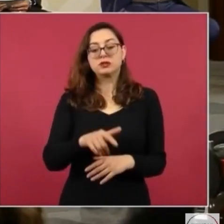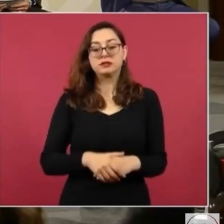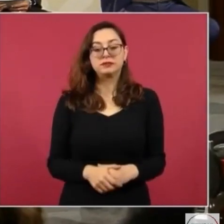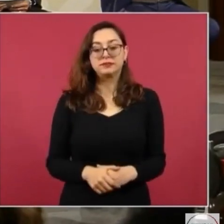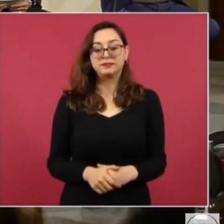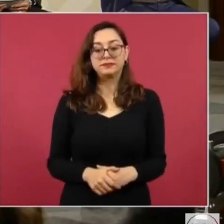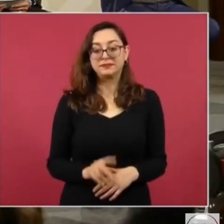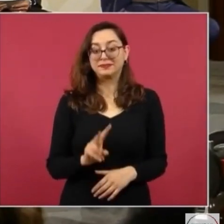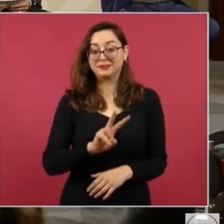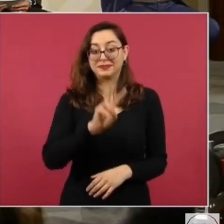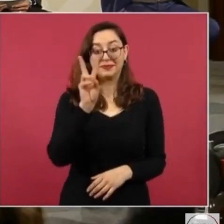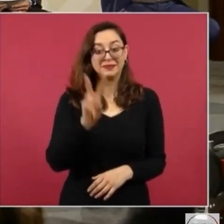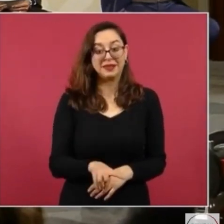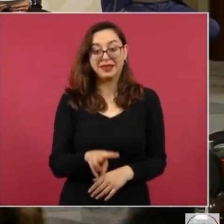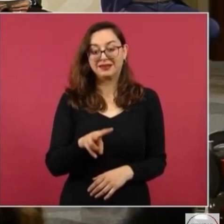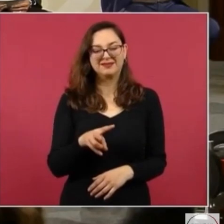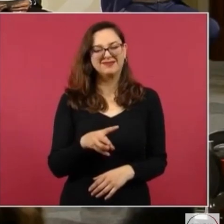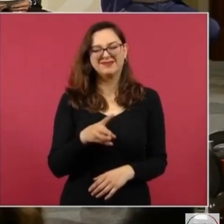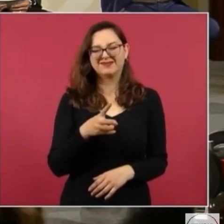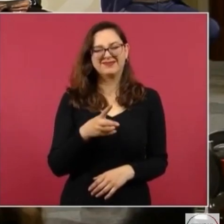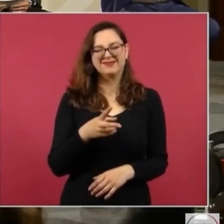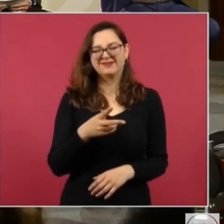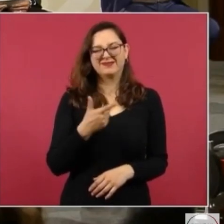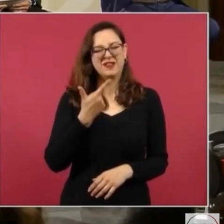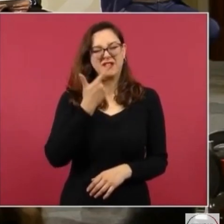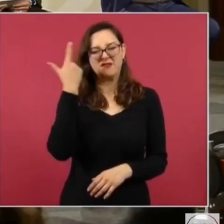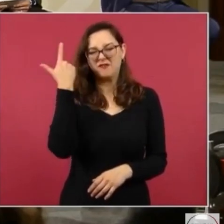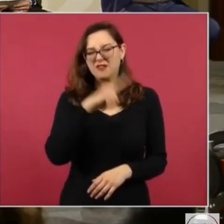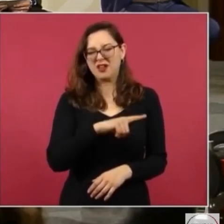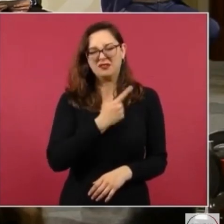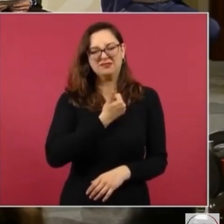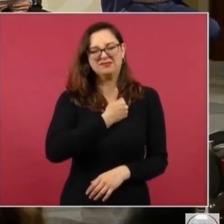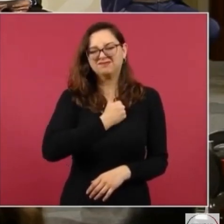los cooptaron.